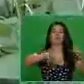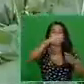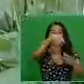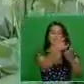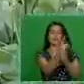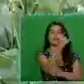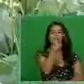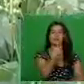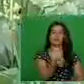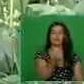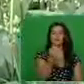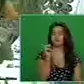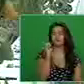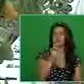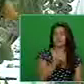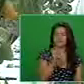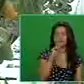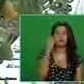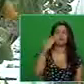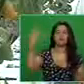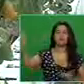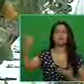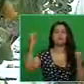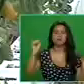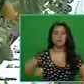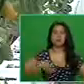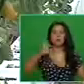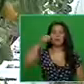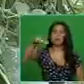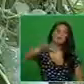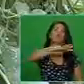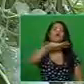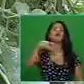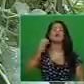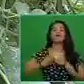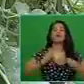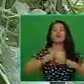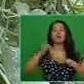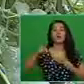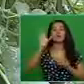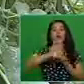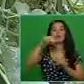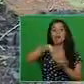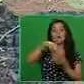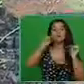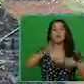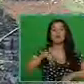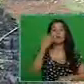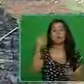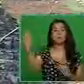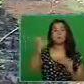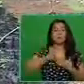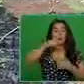está el pueblo de Ciudad Miranda, produciendo su propia semilla, produciendo su propio alimento.